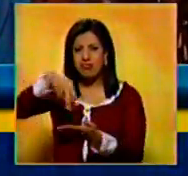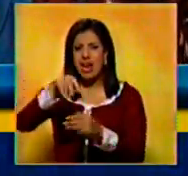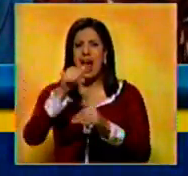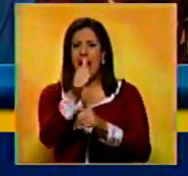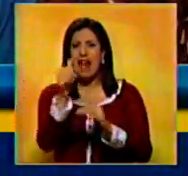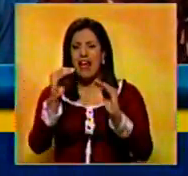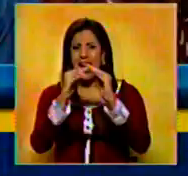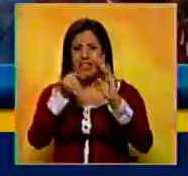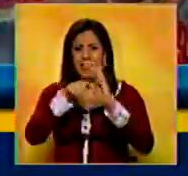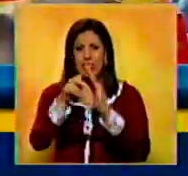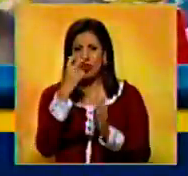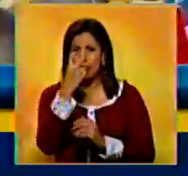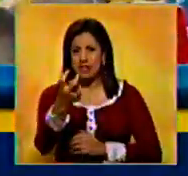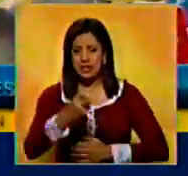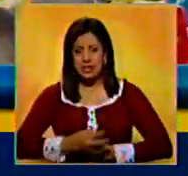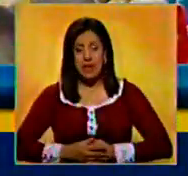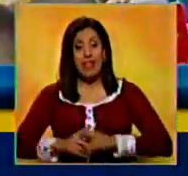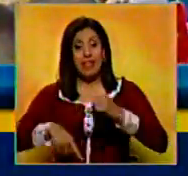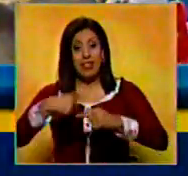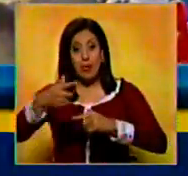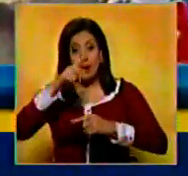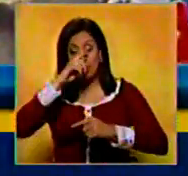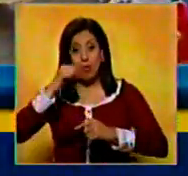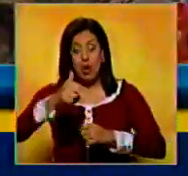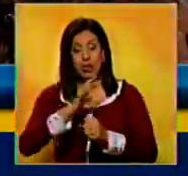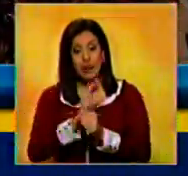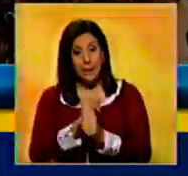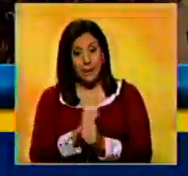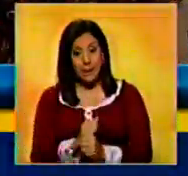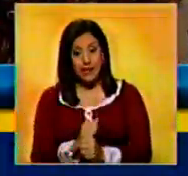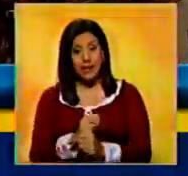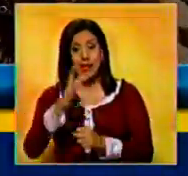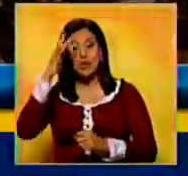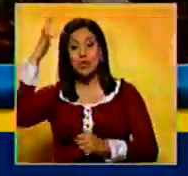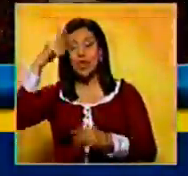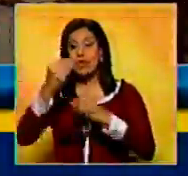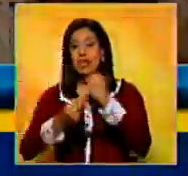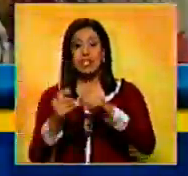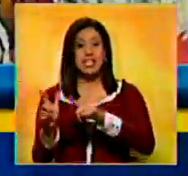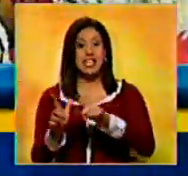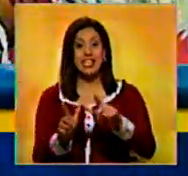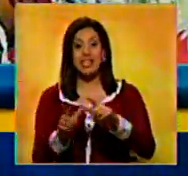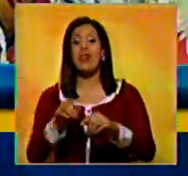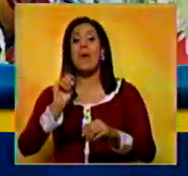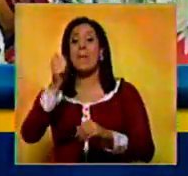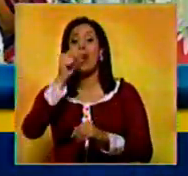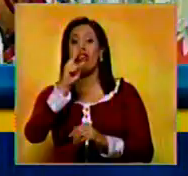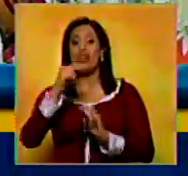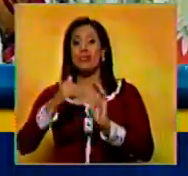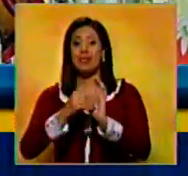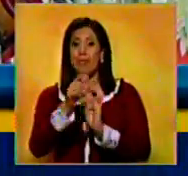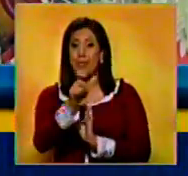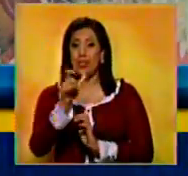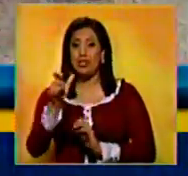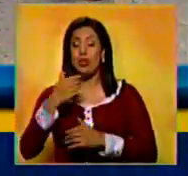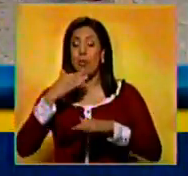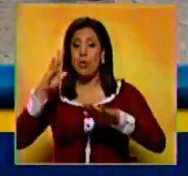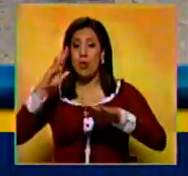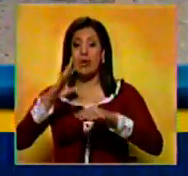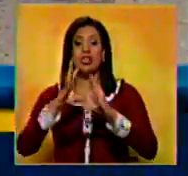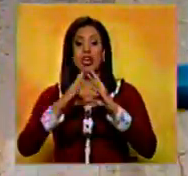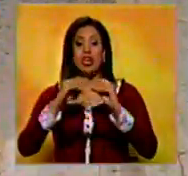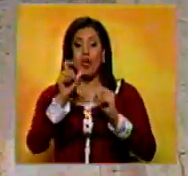casas que visitamos después de estos años de espera el sueño se hizo realidad para más de 2000 promeseros y